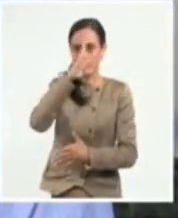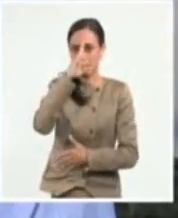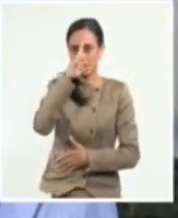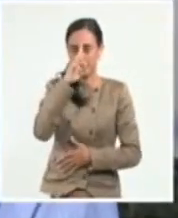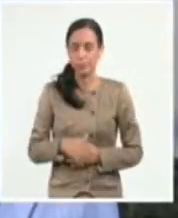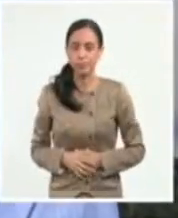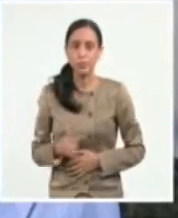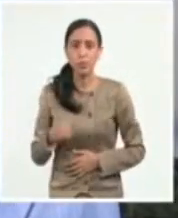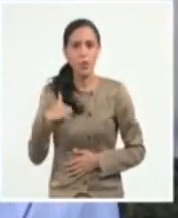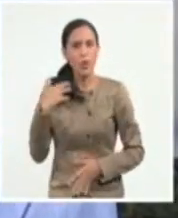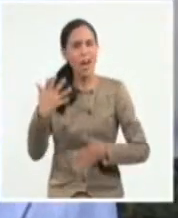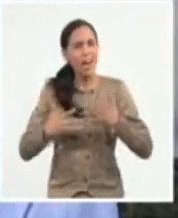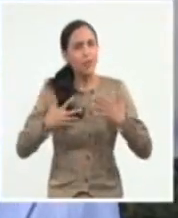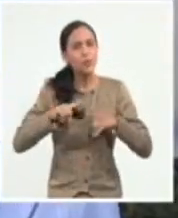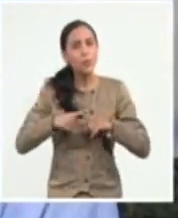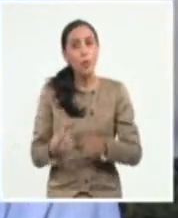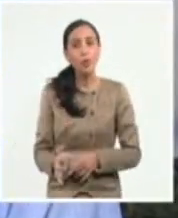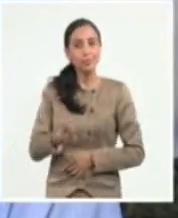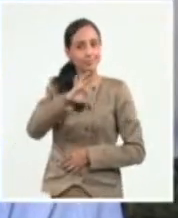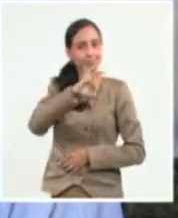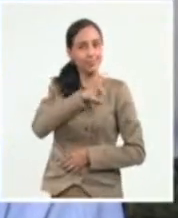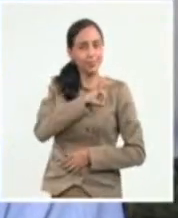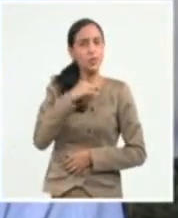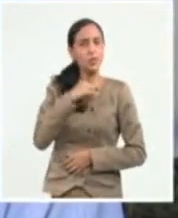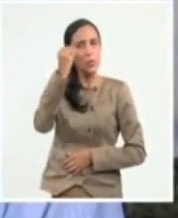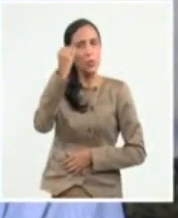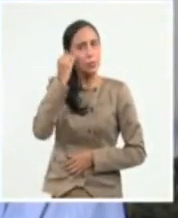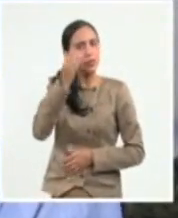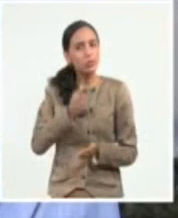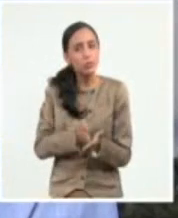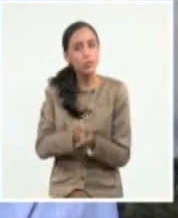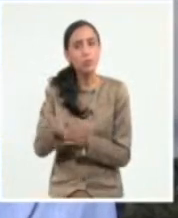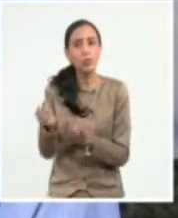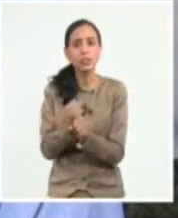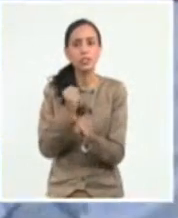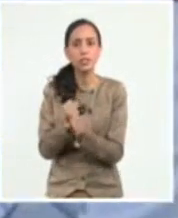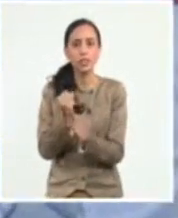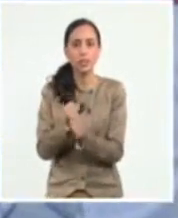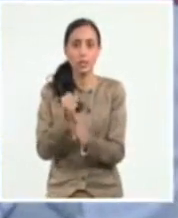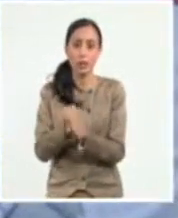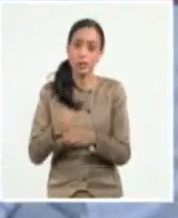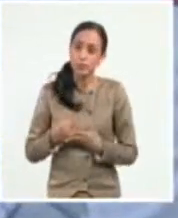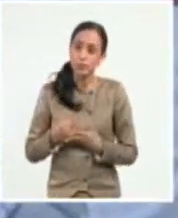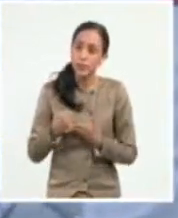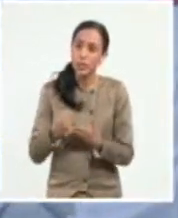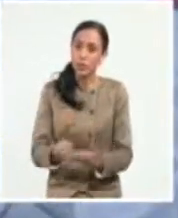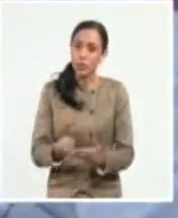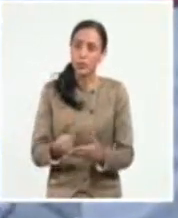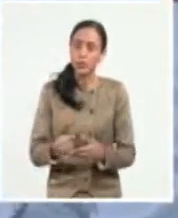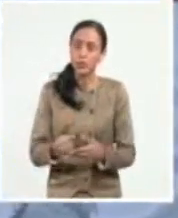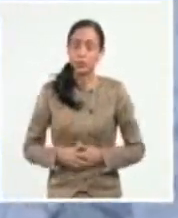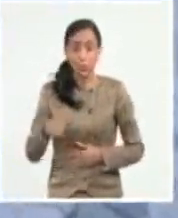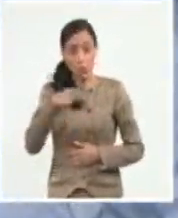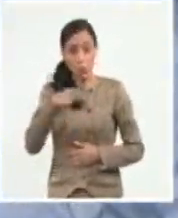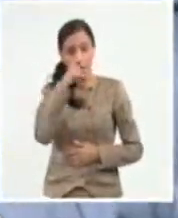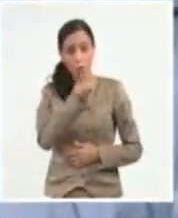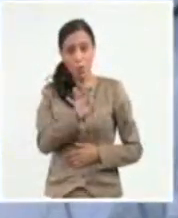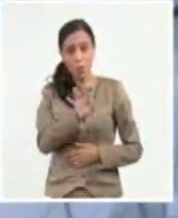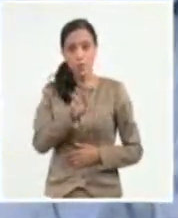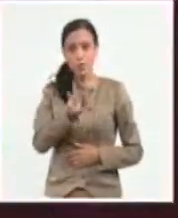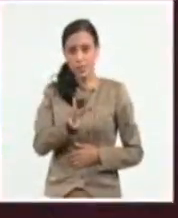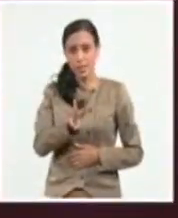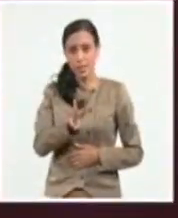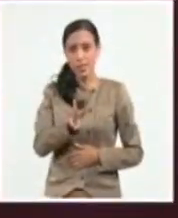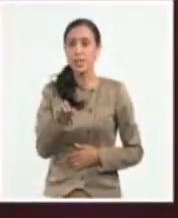lo recibido y espero seguir trabajando y contribuyendo mientras fuera tengo 83 años y tengo